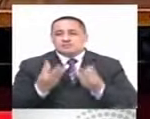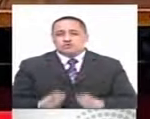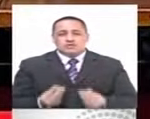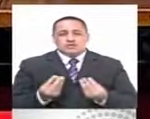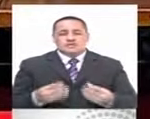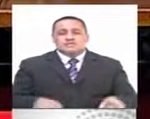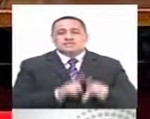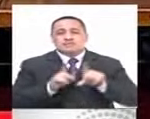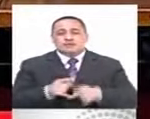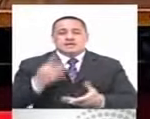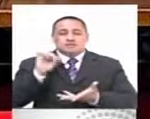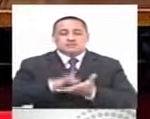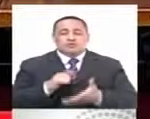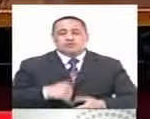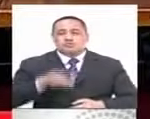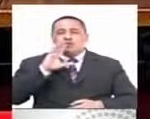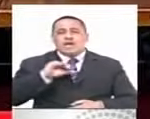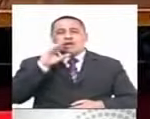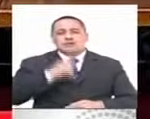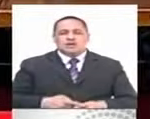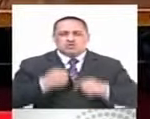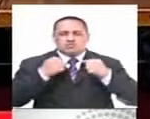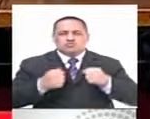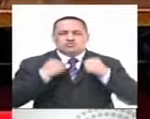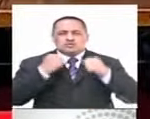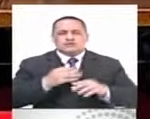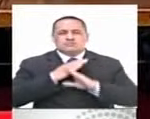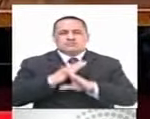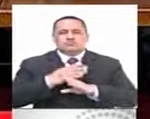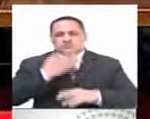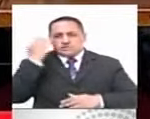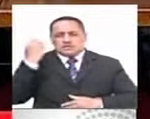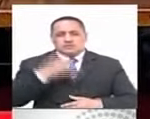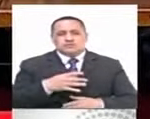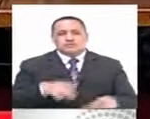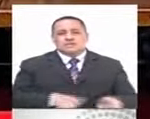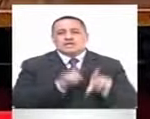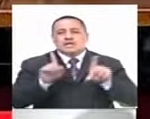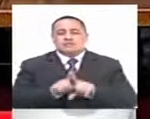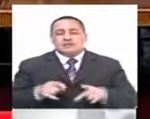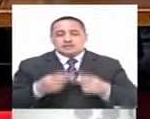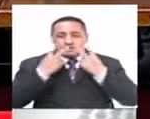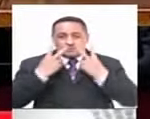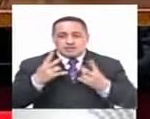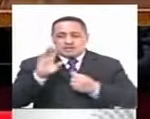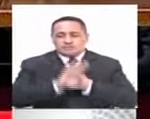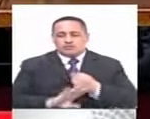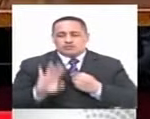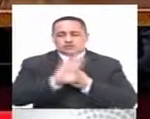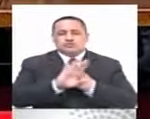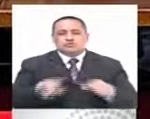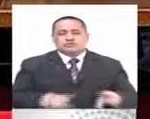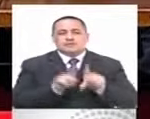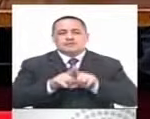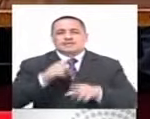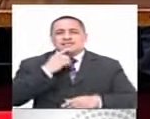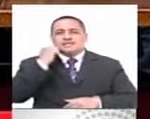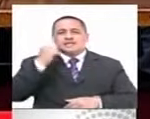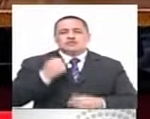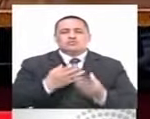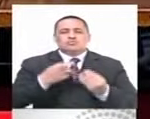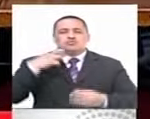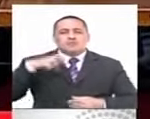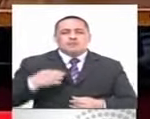Y espero que cuando usted habla de lucha contra la discriminación, también contemple la protección del derecho de los